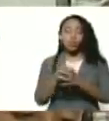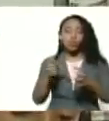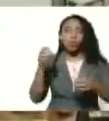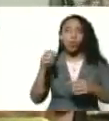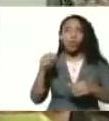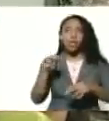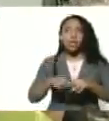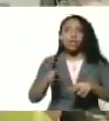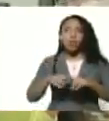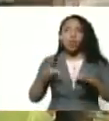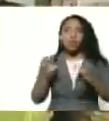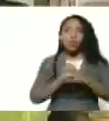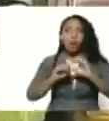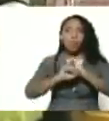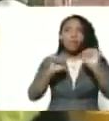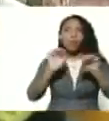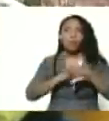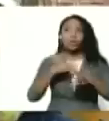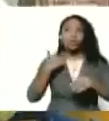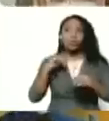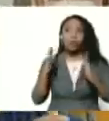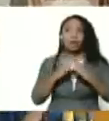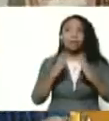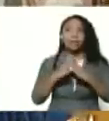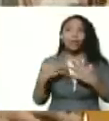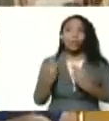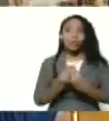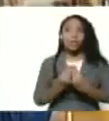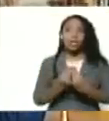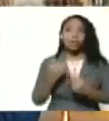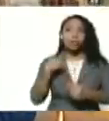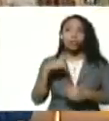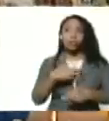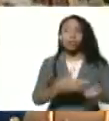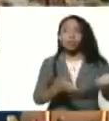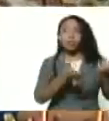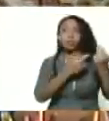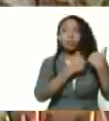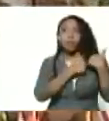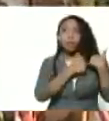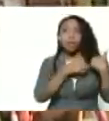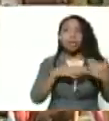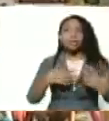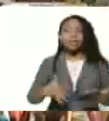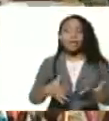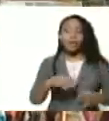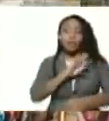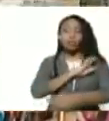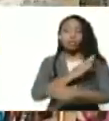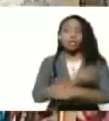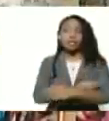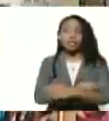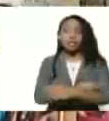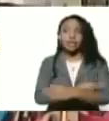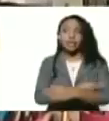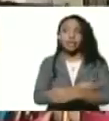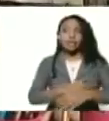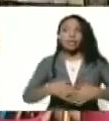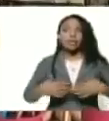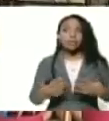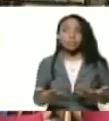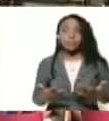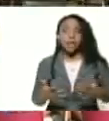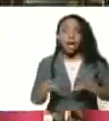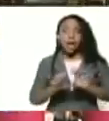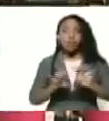en las mañanas, porque nosotros los hogares acompañantes tenemos la responsabilidad de fortalecer